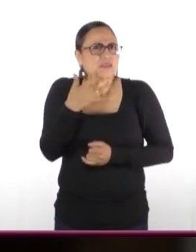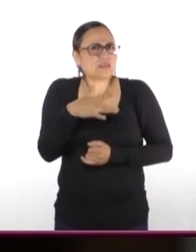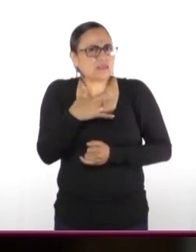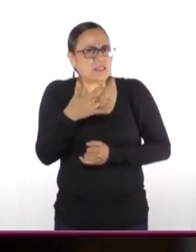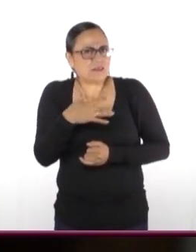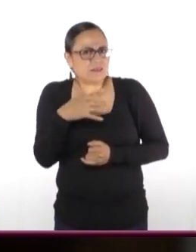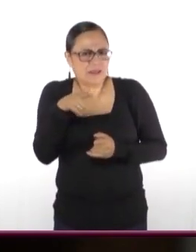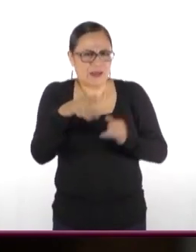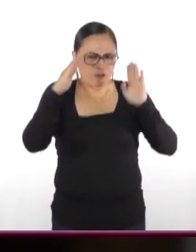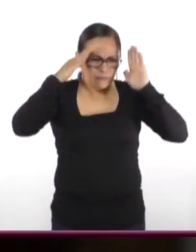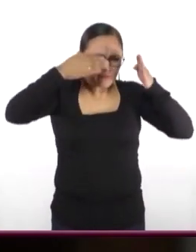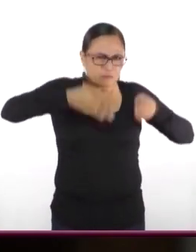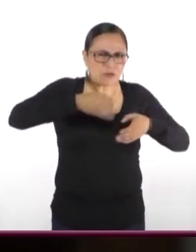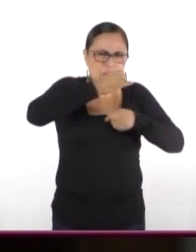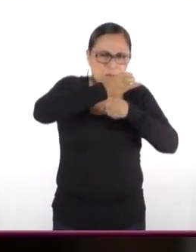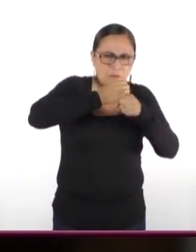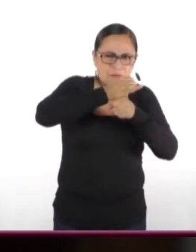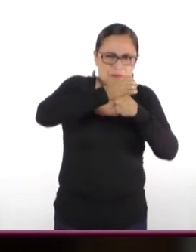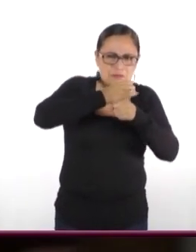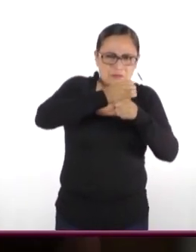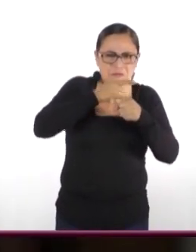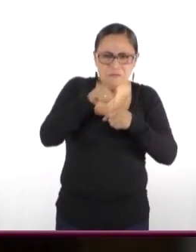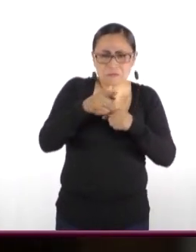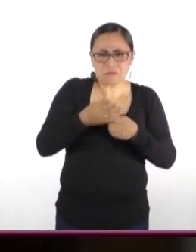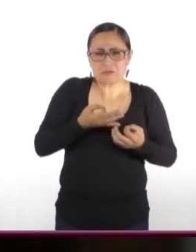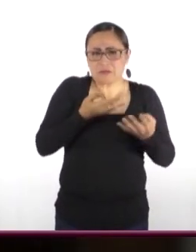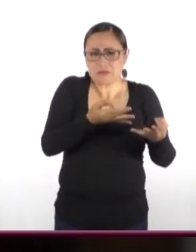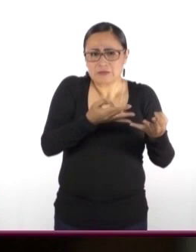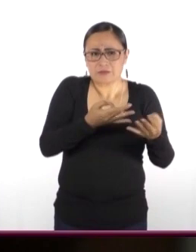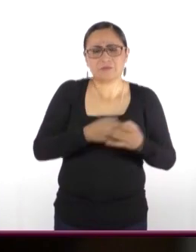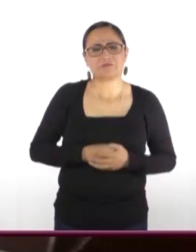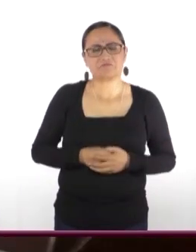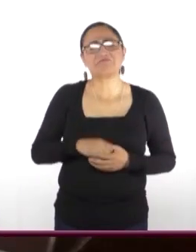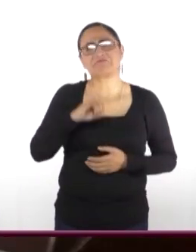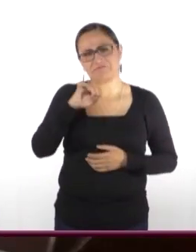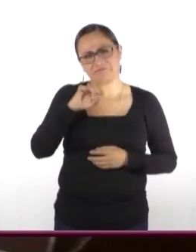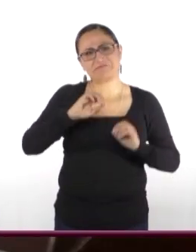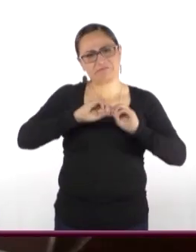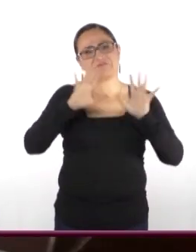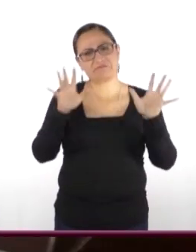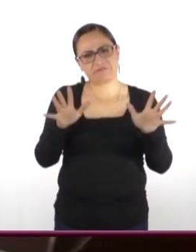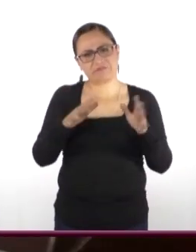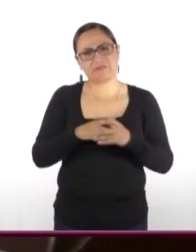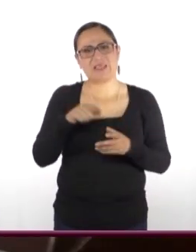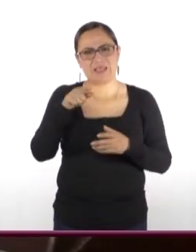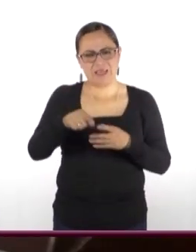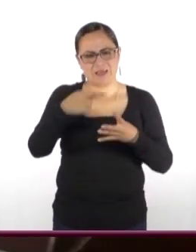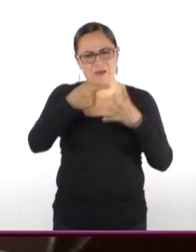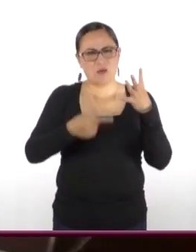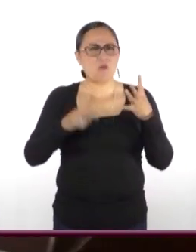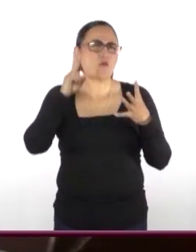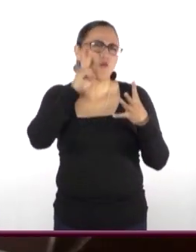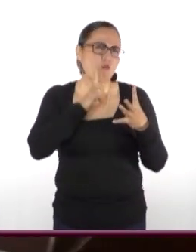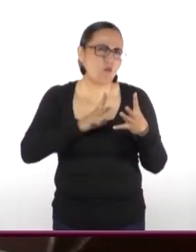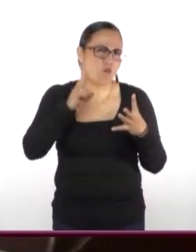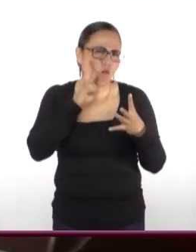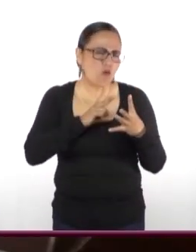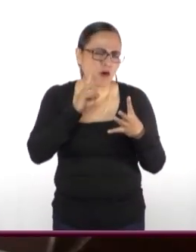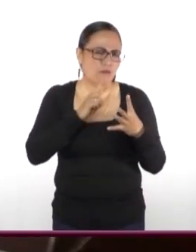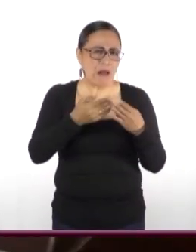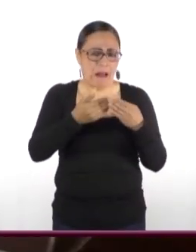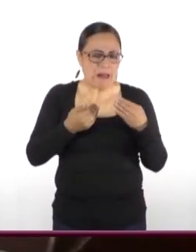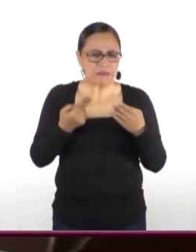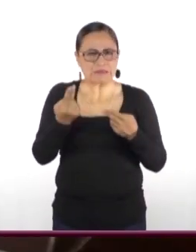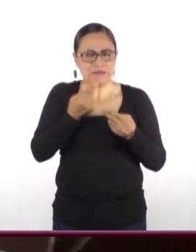poco a lo que te dedicas en investigación científica actualmente? Pues por supuesto, o sea, como te digo, la parte